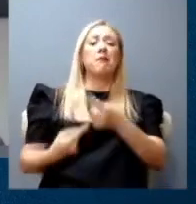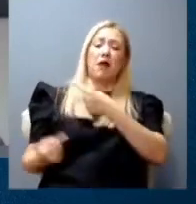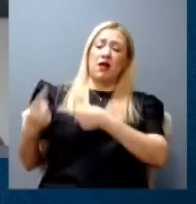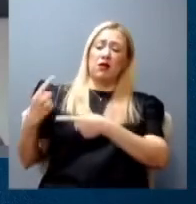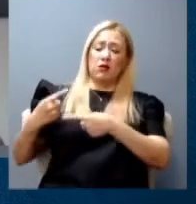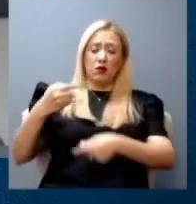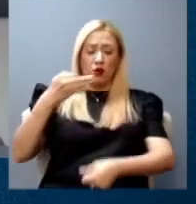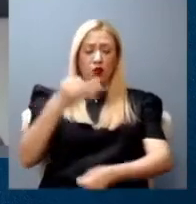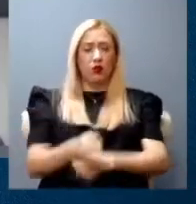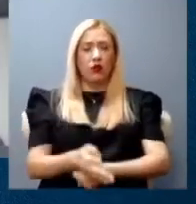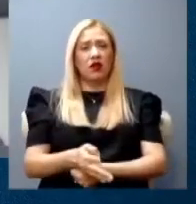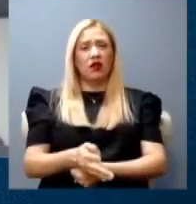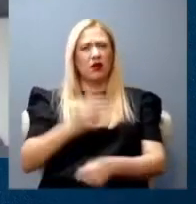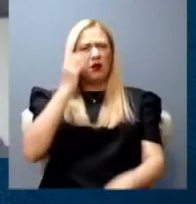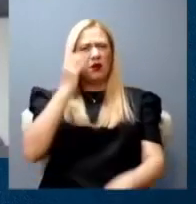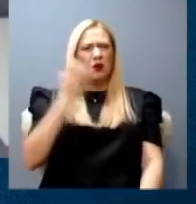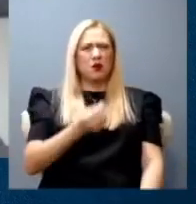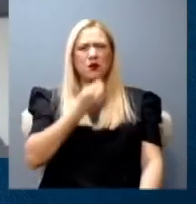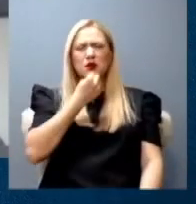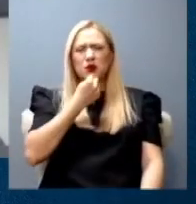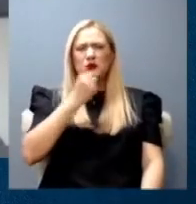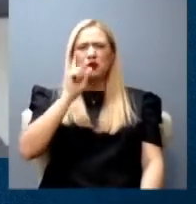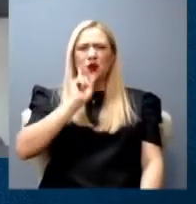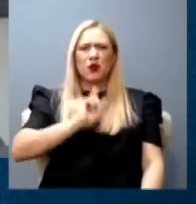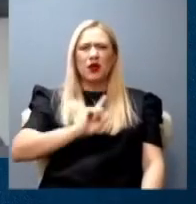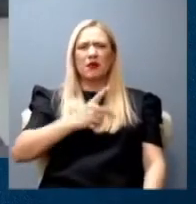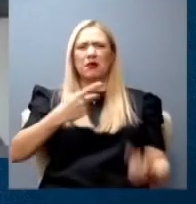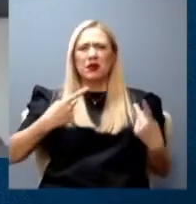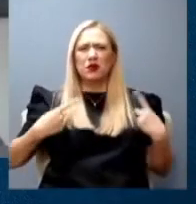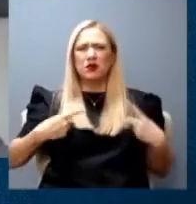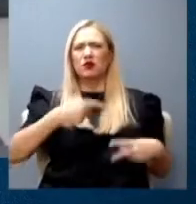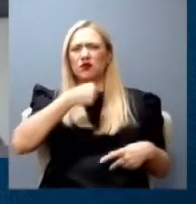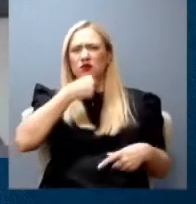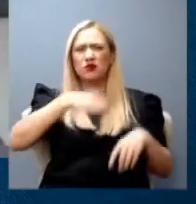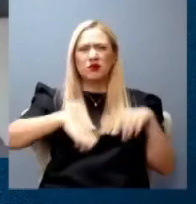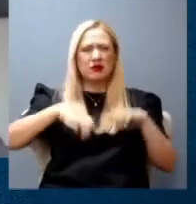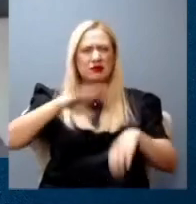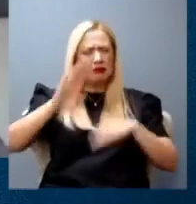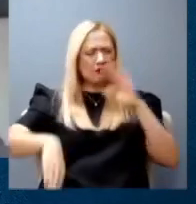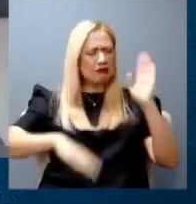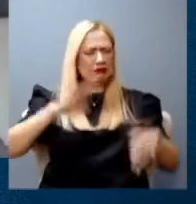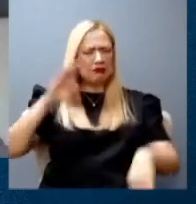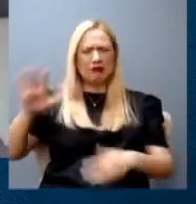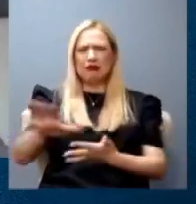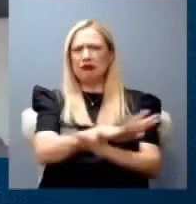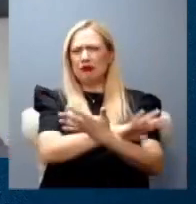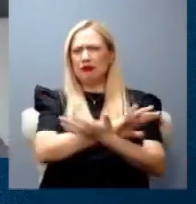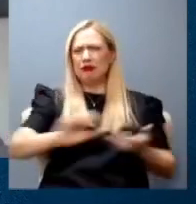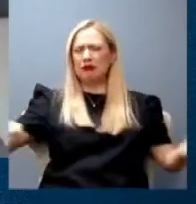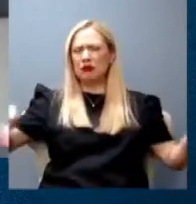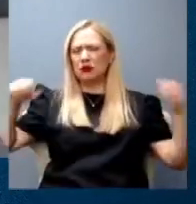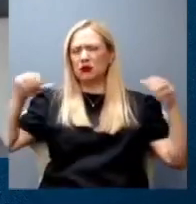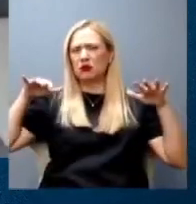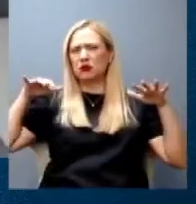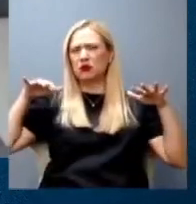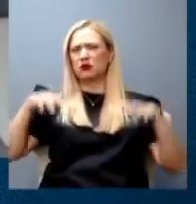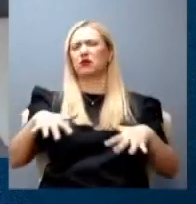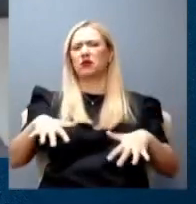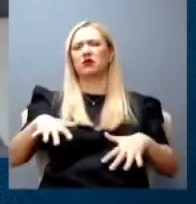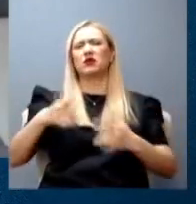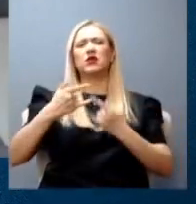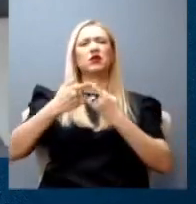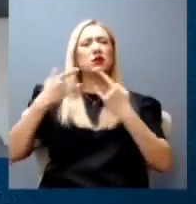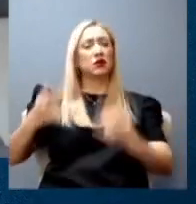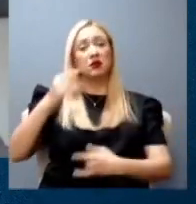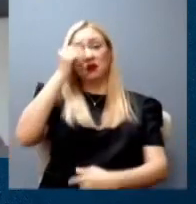atrocidad y para garantizar esos derechos de las víctimas, porque los derechos de las víctimas permanecen en el tiempo, incluso